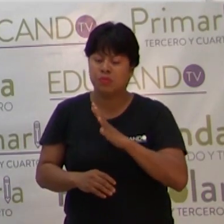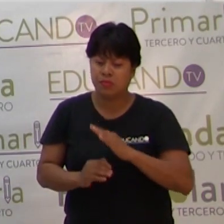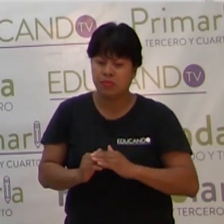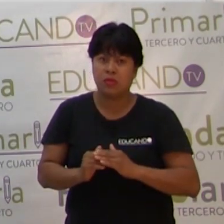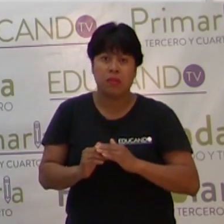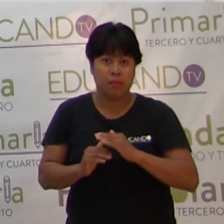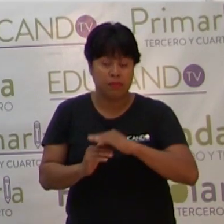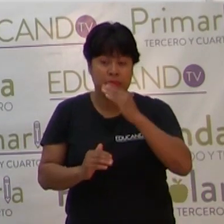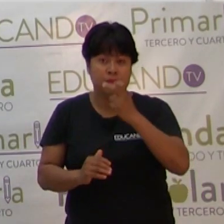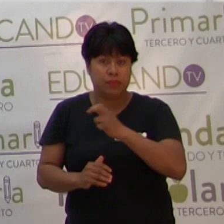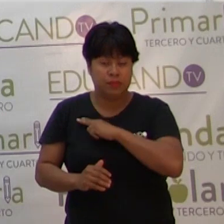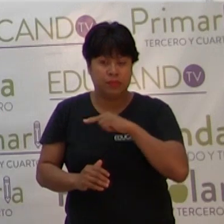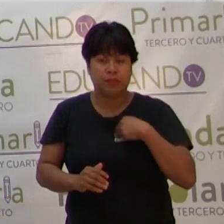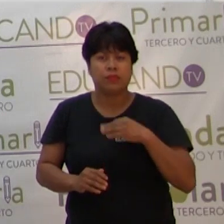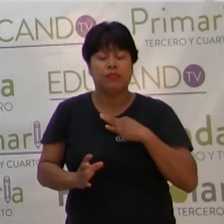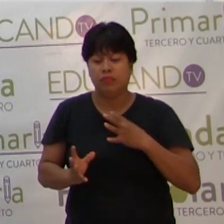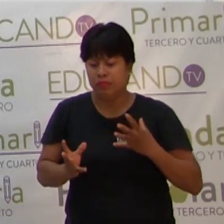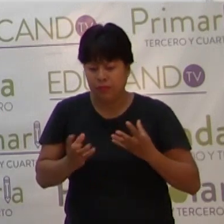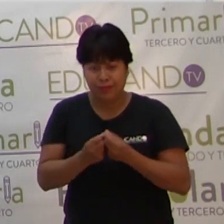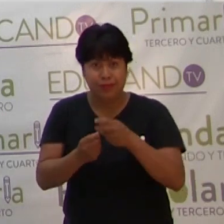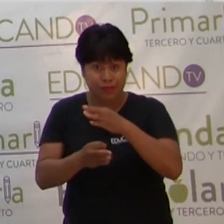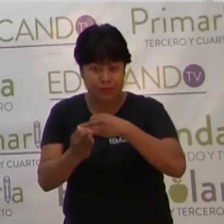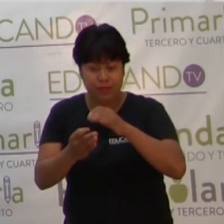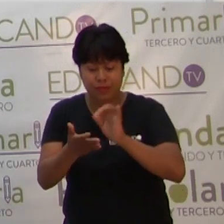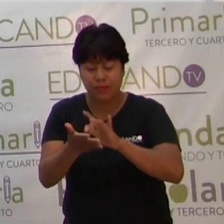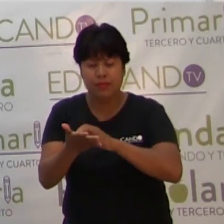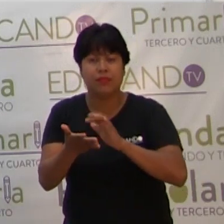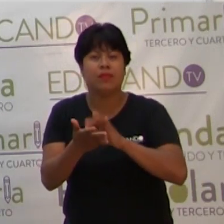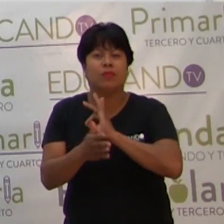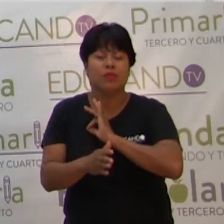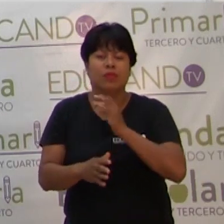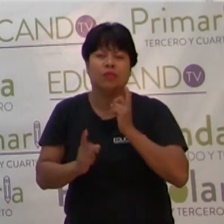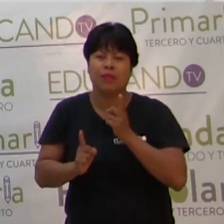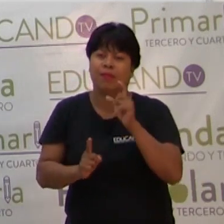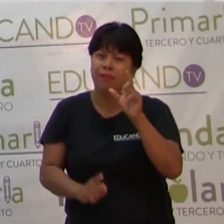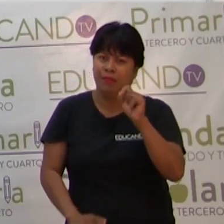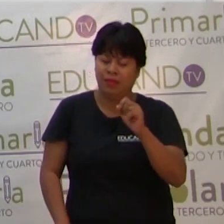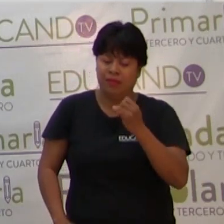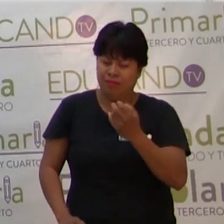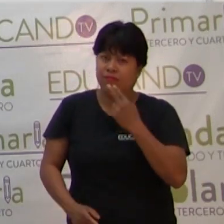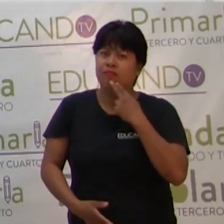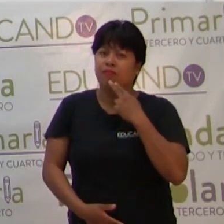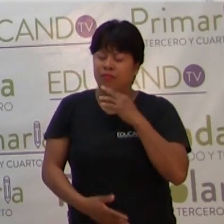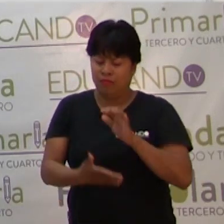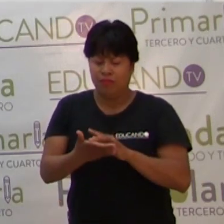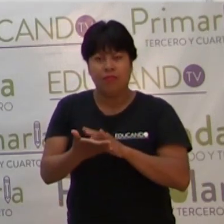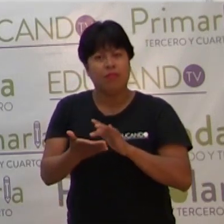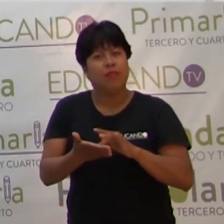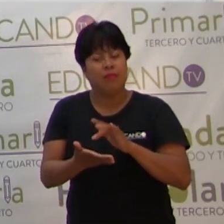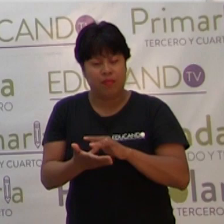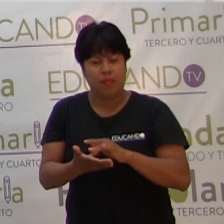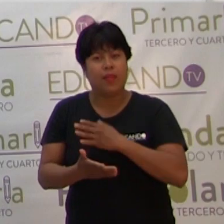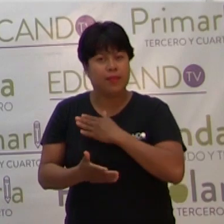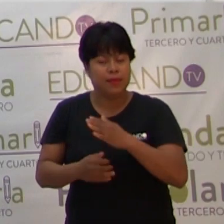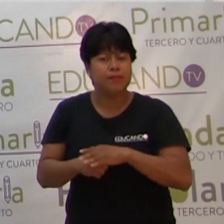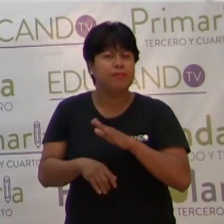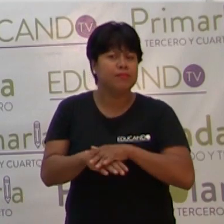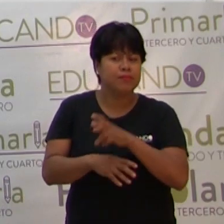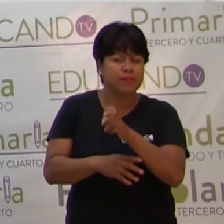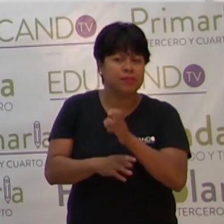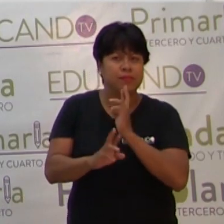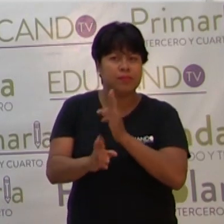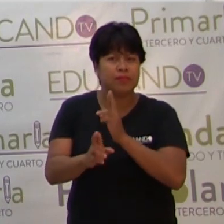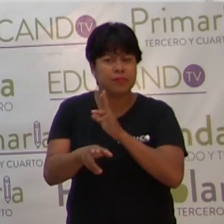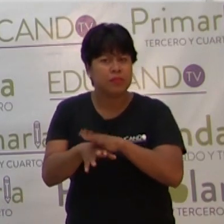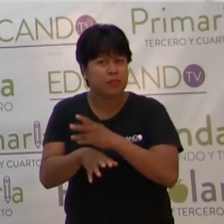si tecleamos todo junto, nos va a dar 20 aún utilizando la calculadora. Bueno, ¿y por qué nos dan estos resultados? Sería